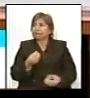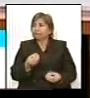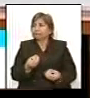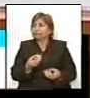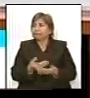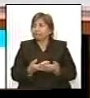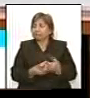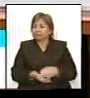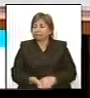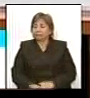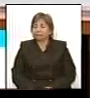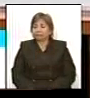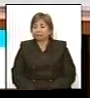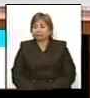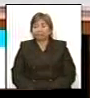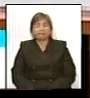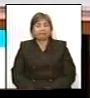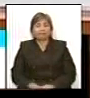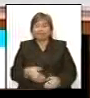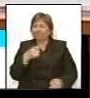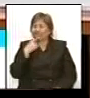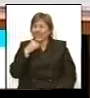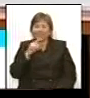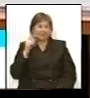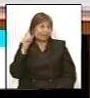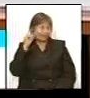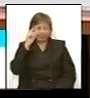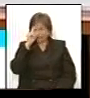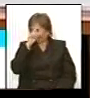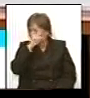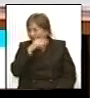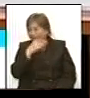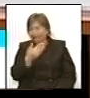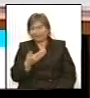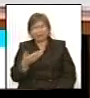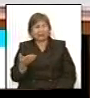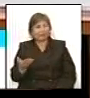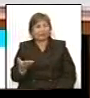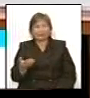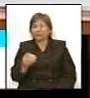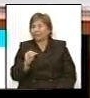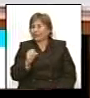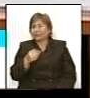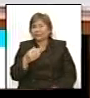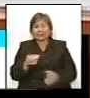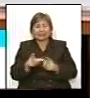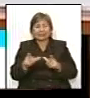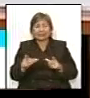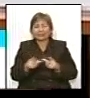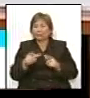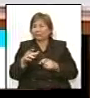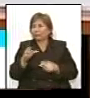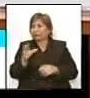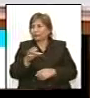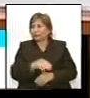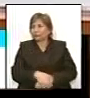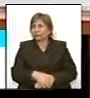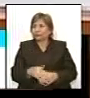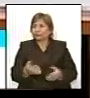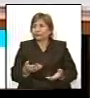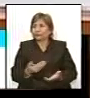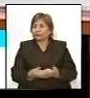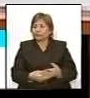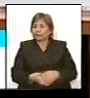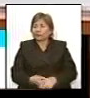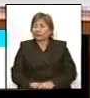dos días es muy difícil, Sara, especialmente por la complejidad de las instancias donde tenemos que